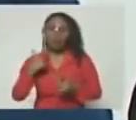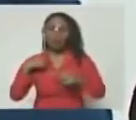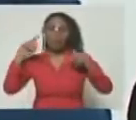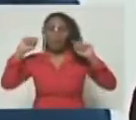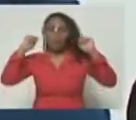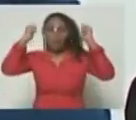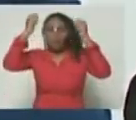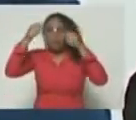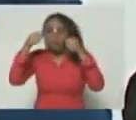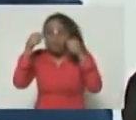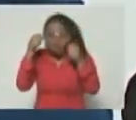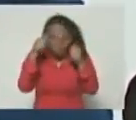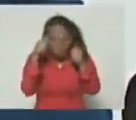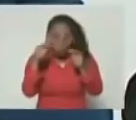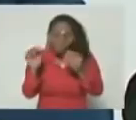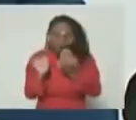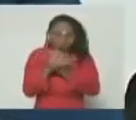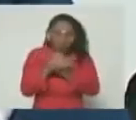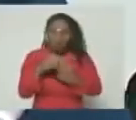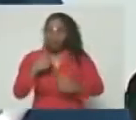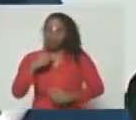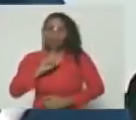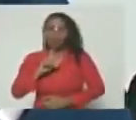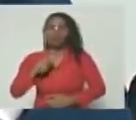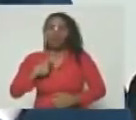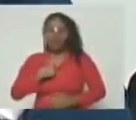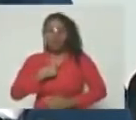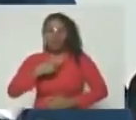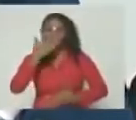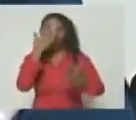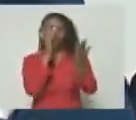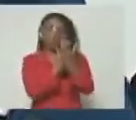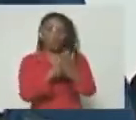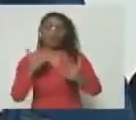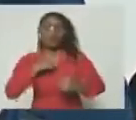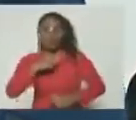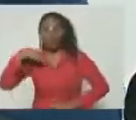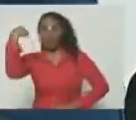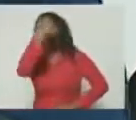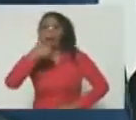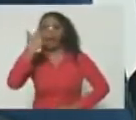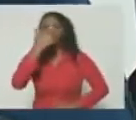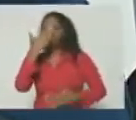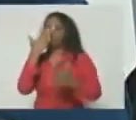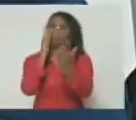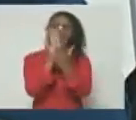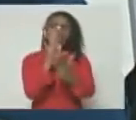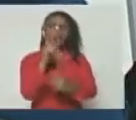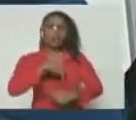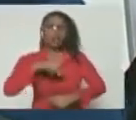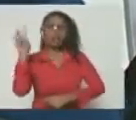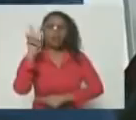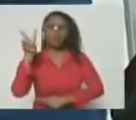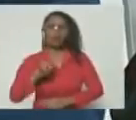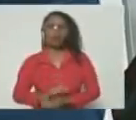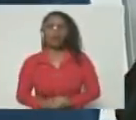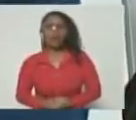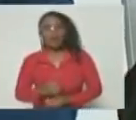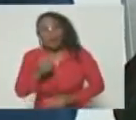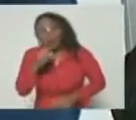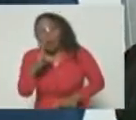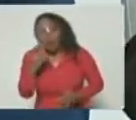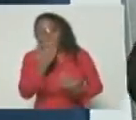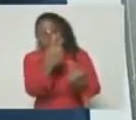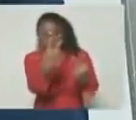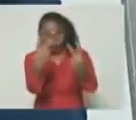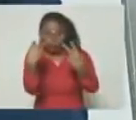reunir con ustedes, voy de frente, aquí no estamos con capuchas, aquí estamos dando la cara ante el país. Bueno, fíjense,